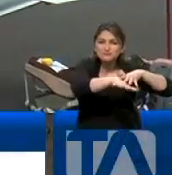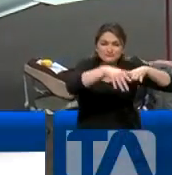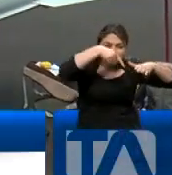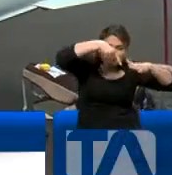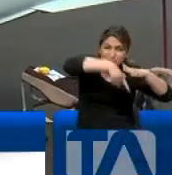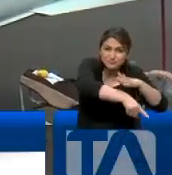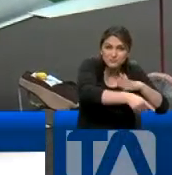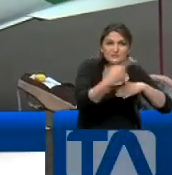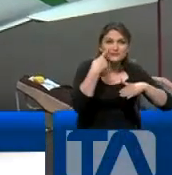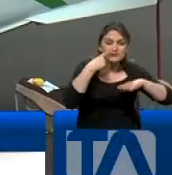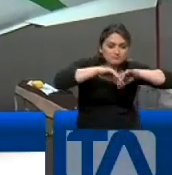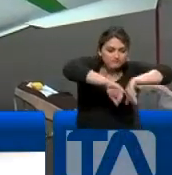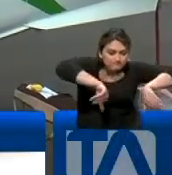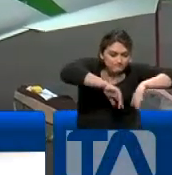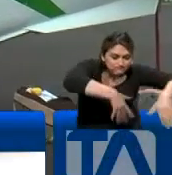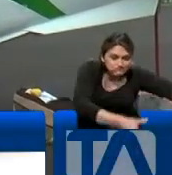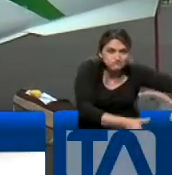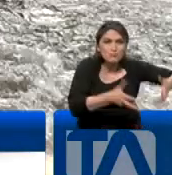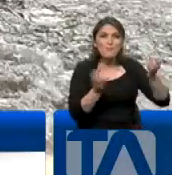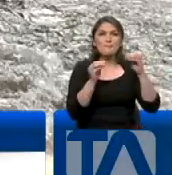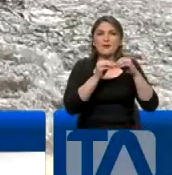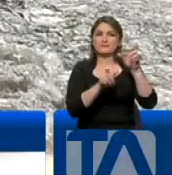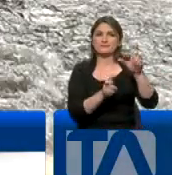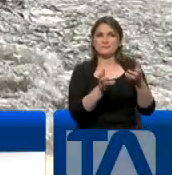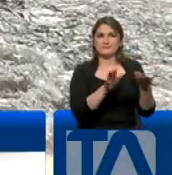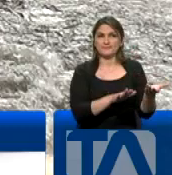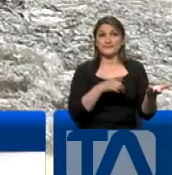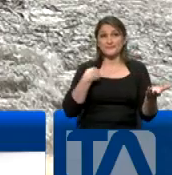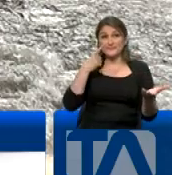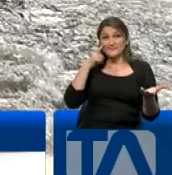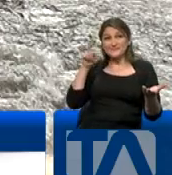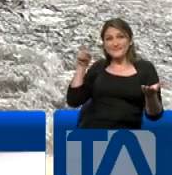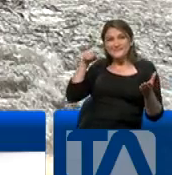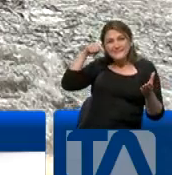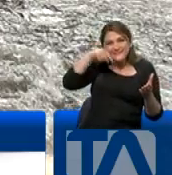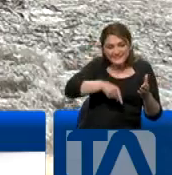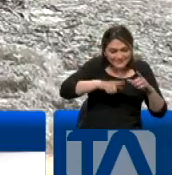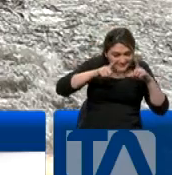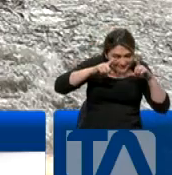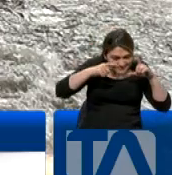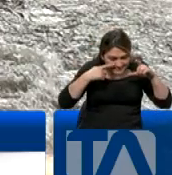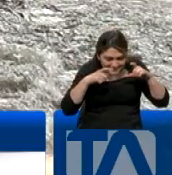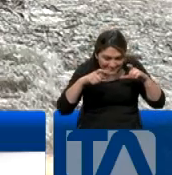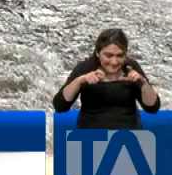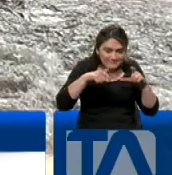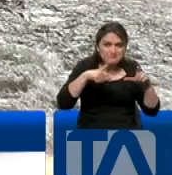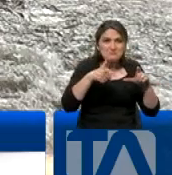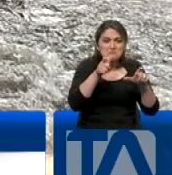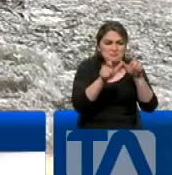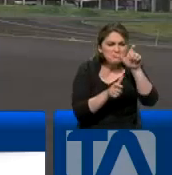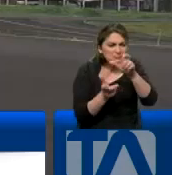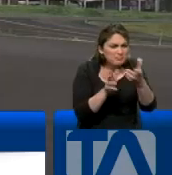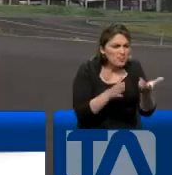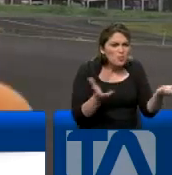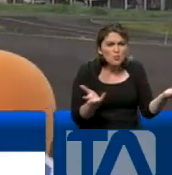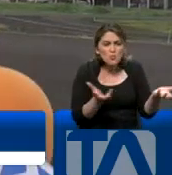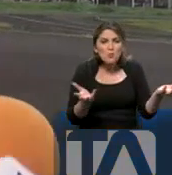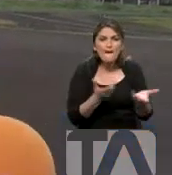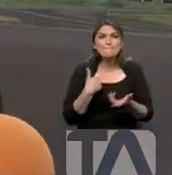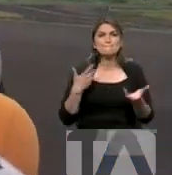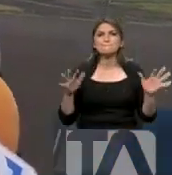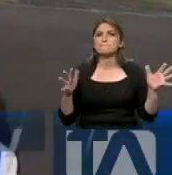Shell reveló que en el fuselaje de la nave, que se encuentra sepultada en el fondo del río, no se encontró los cuerpos de los demás ocupantes. Los